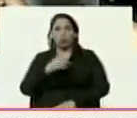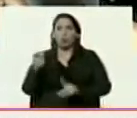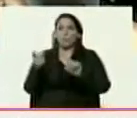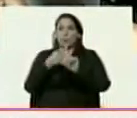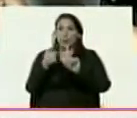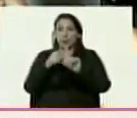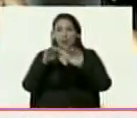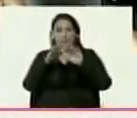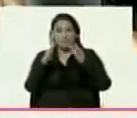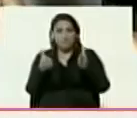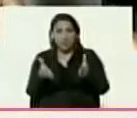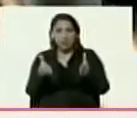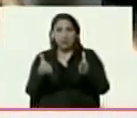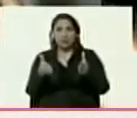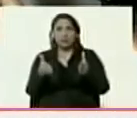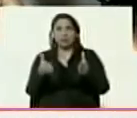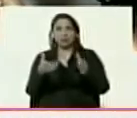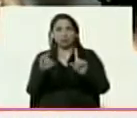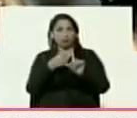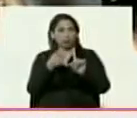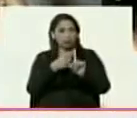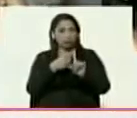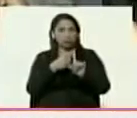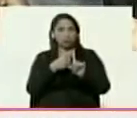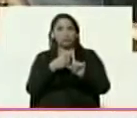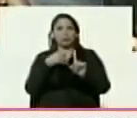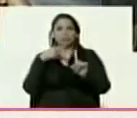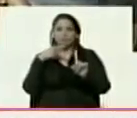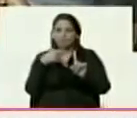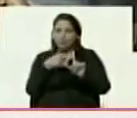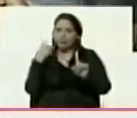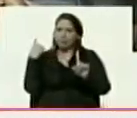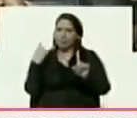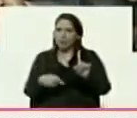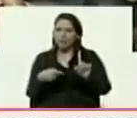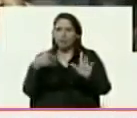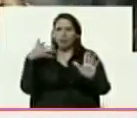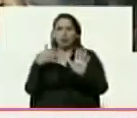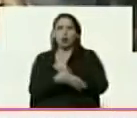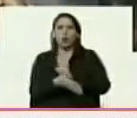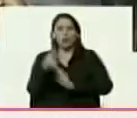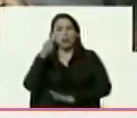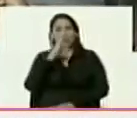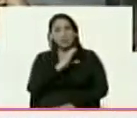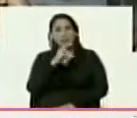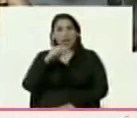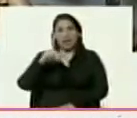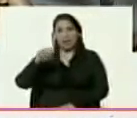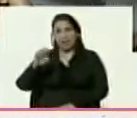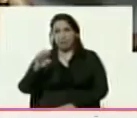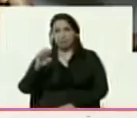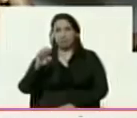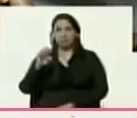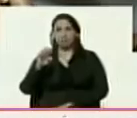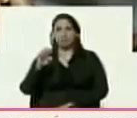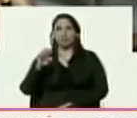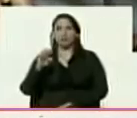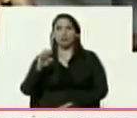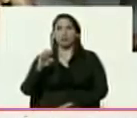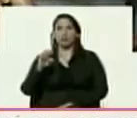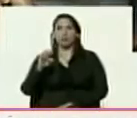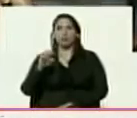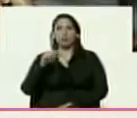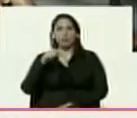mesa que nos parece medular en este momento, que tiene que ver con el Consejo Nacional Electoral. Con